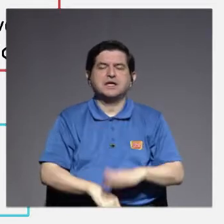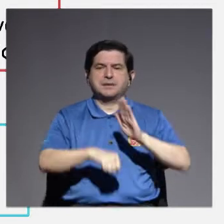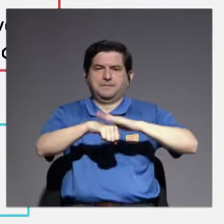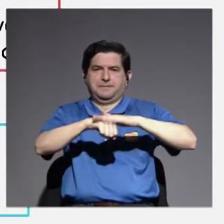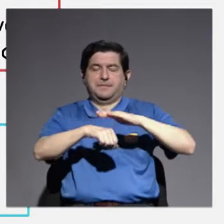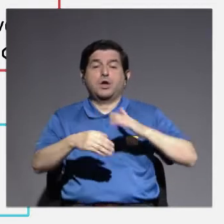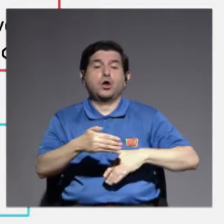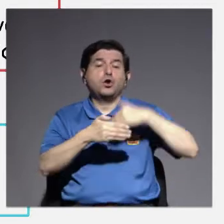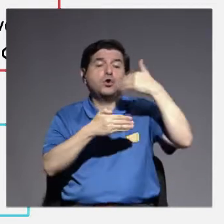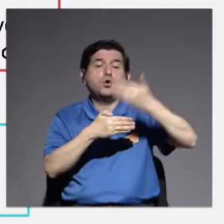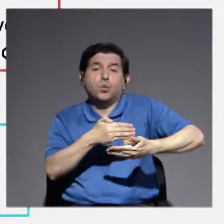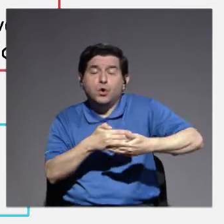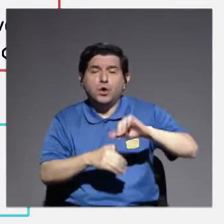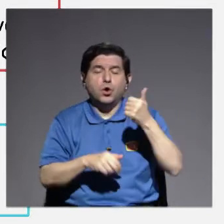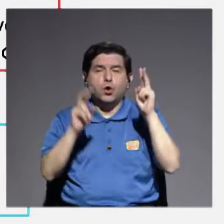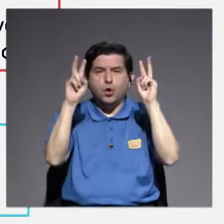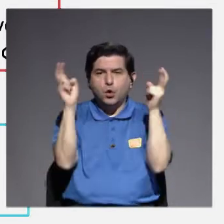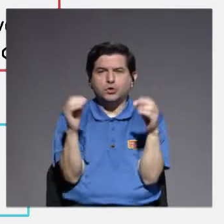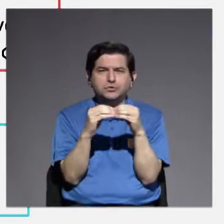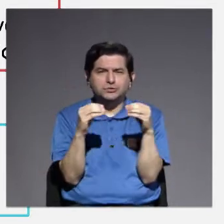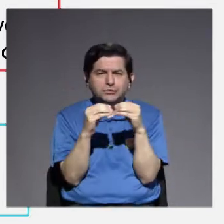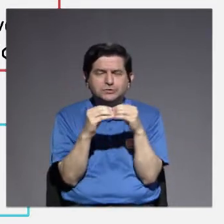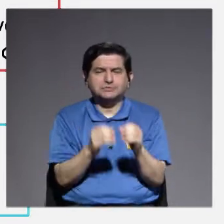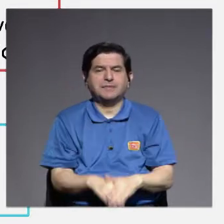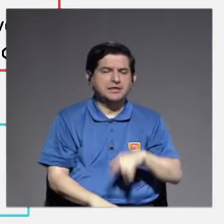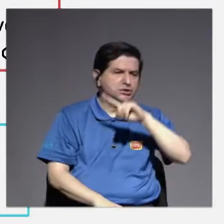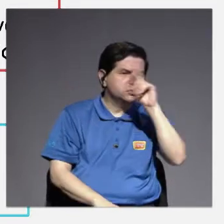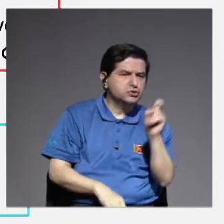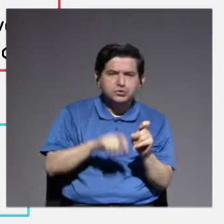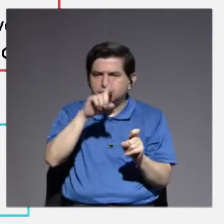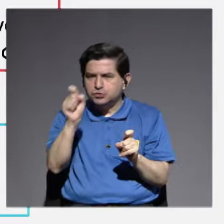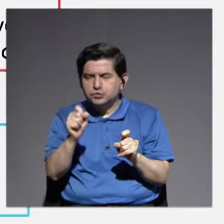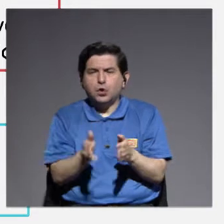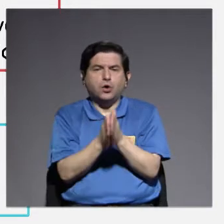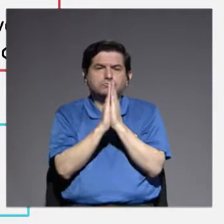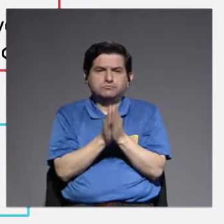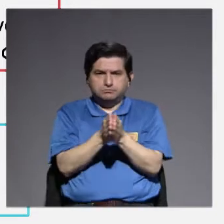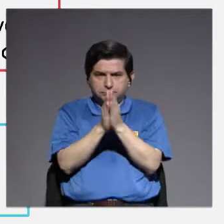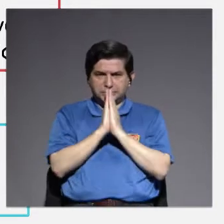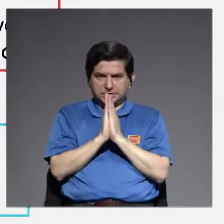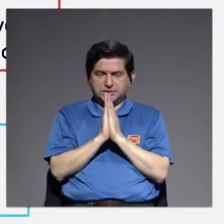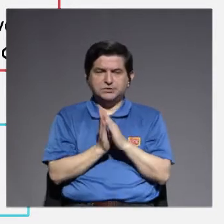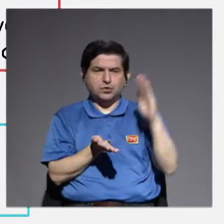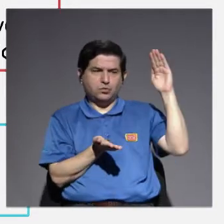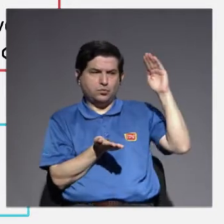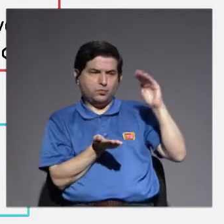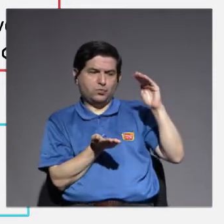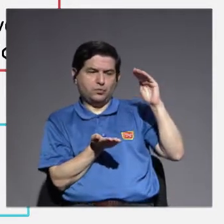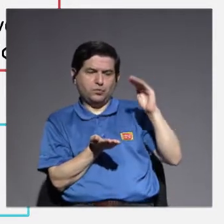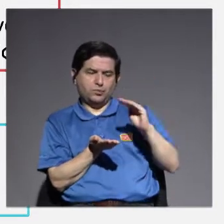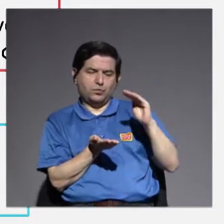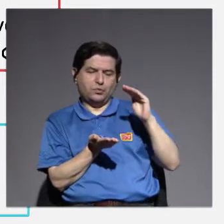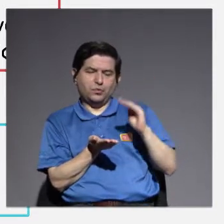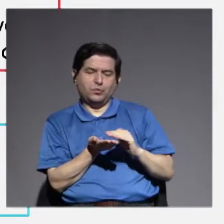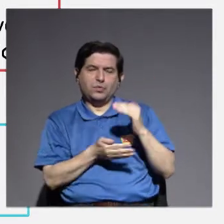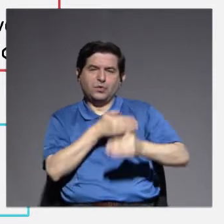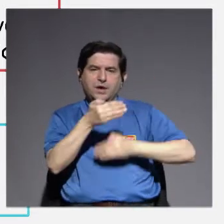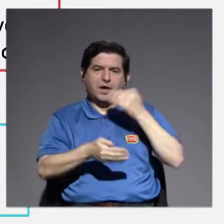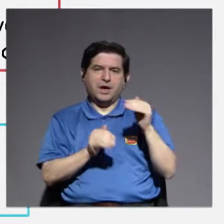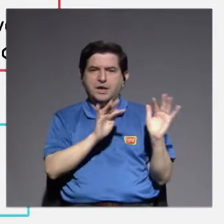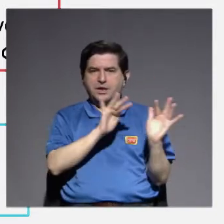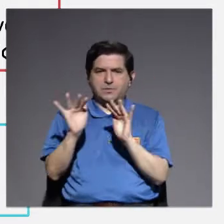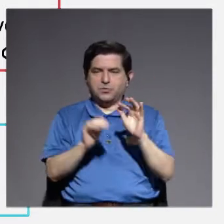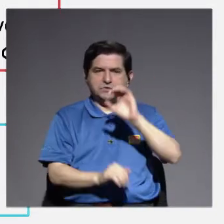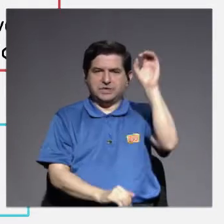ya después otros temas que van más como con consultas o solicitudes, va bajando el grado de digitalización, el